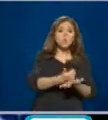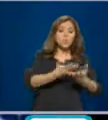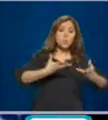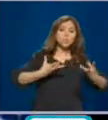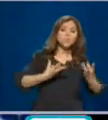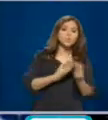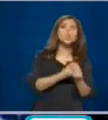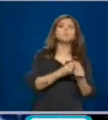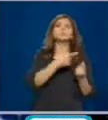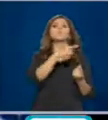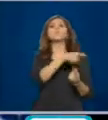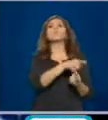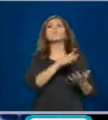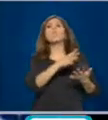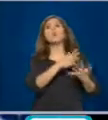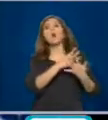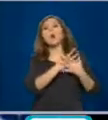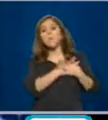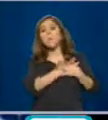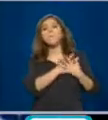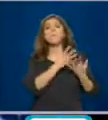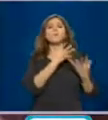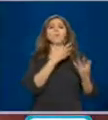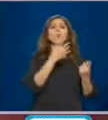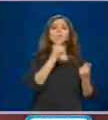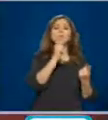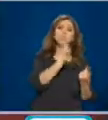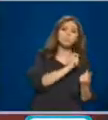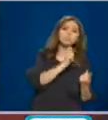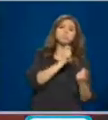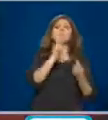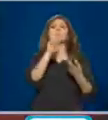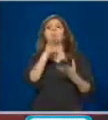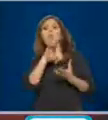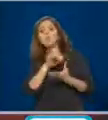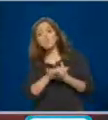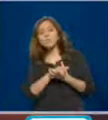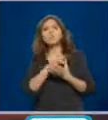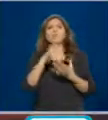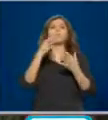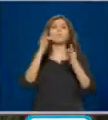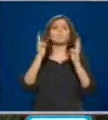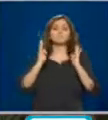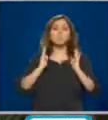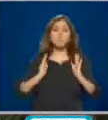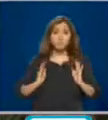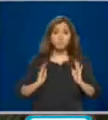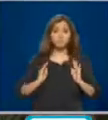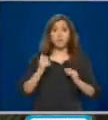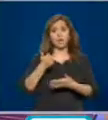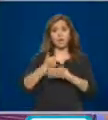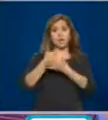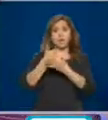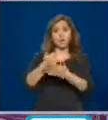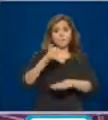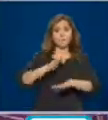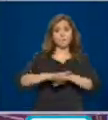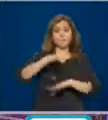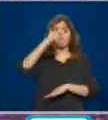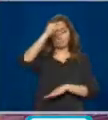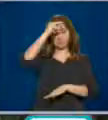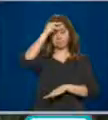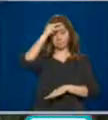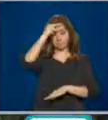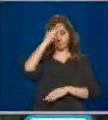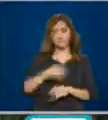Acuario, tu vida sentimental se va a equilibrar más fácilmente y favorece tu intelecto. Y a